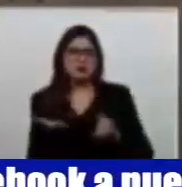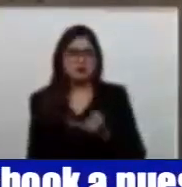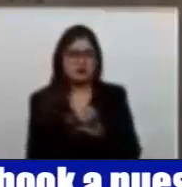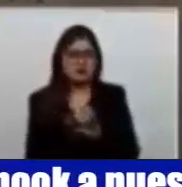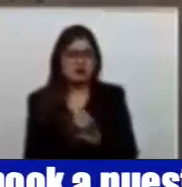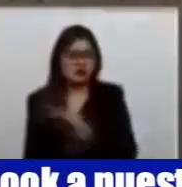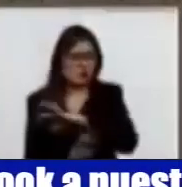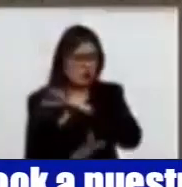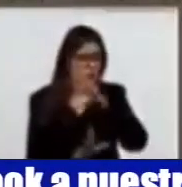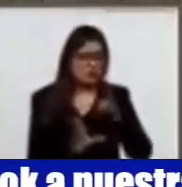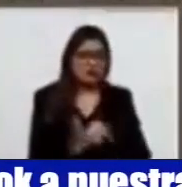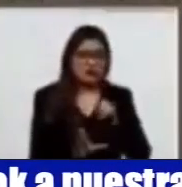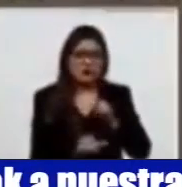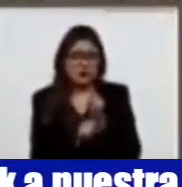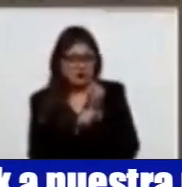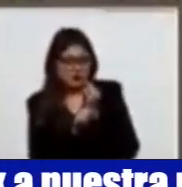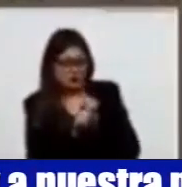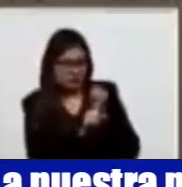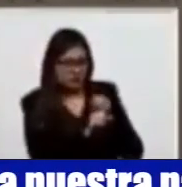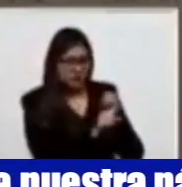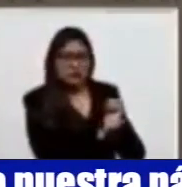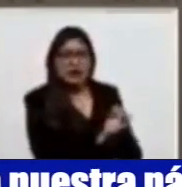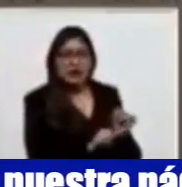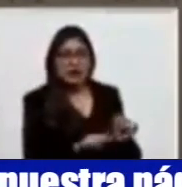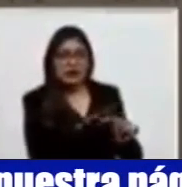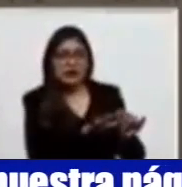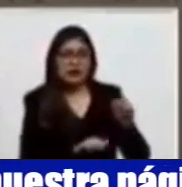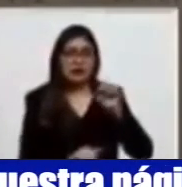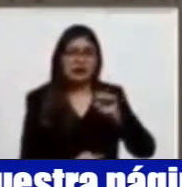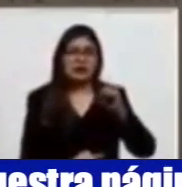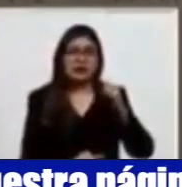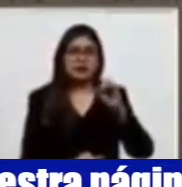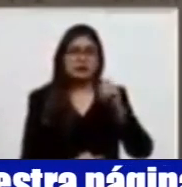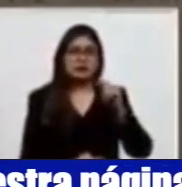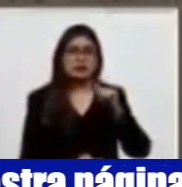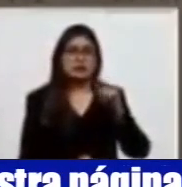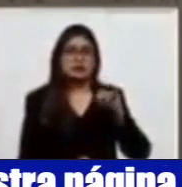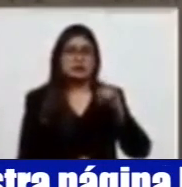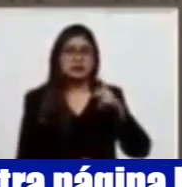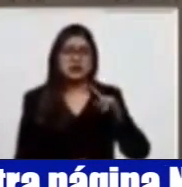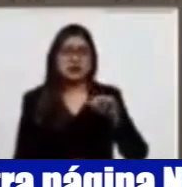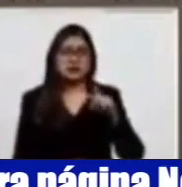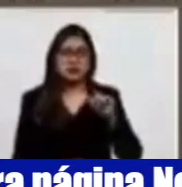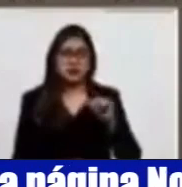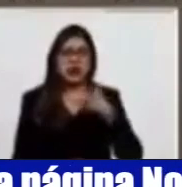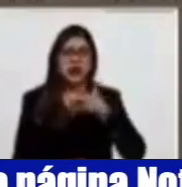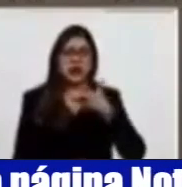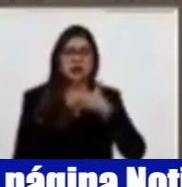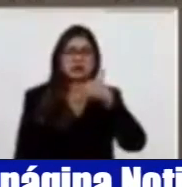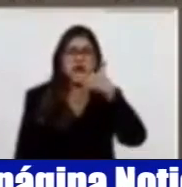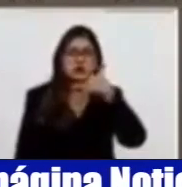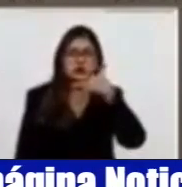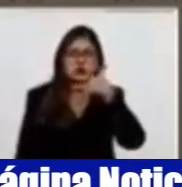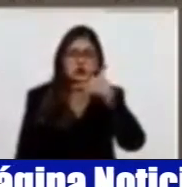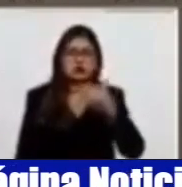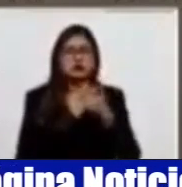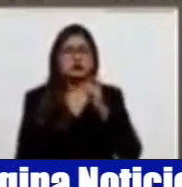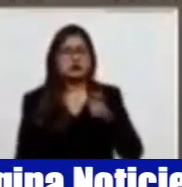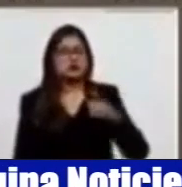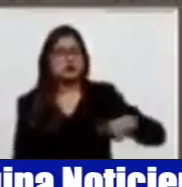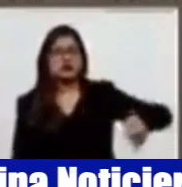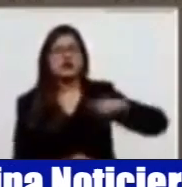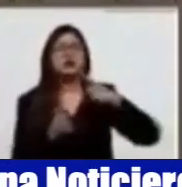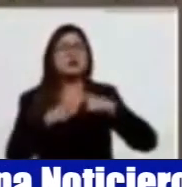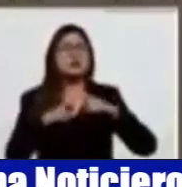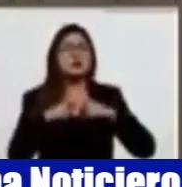la investigación del caso Ayotzinapa estaba viciada, que quienes habían sido detenidos habían